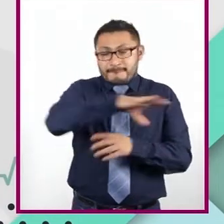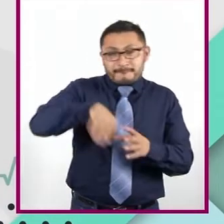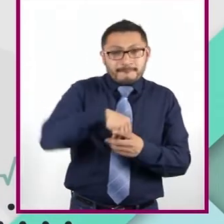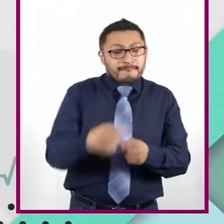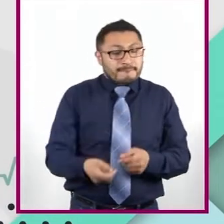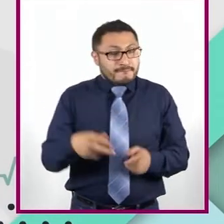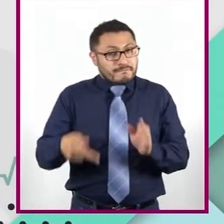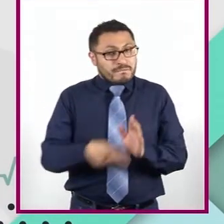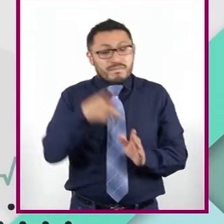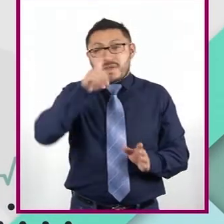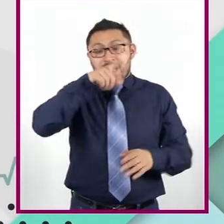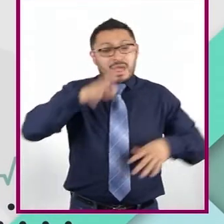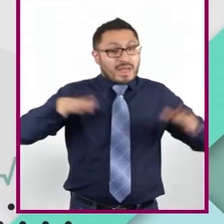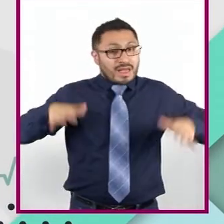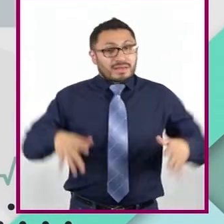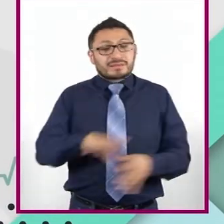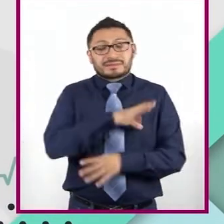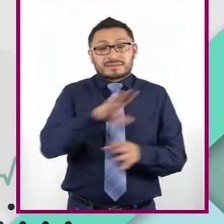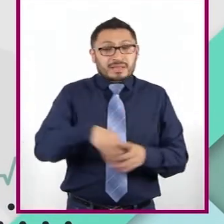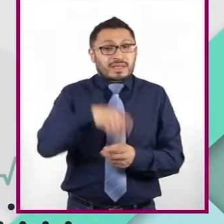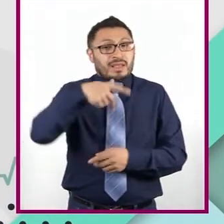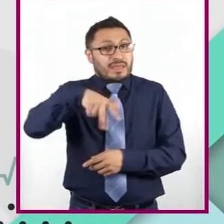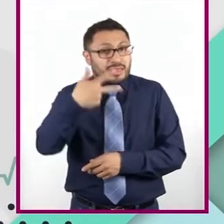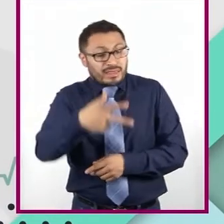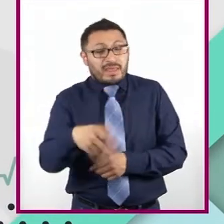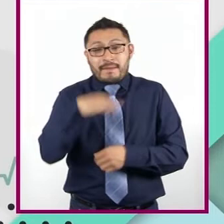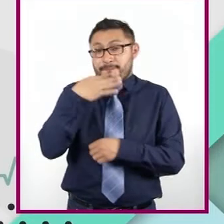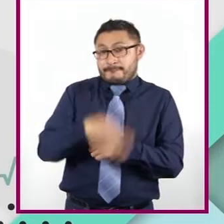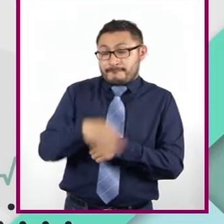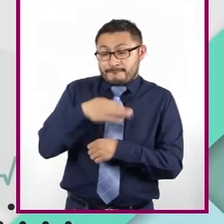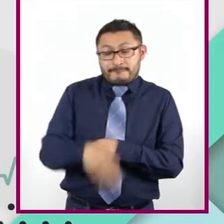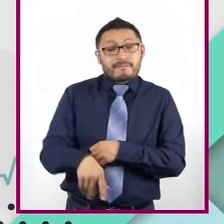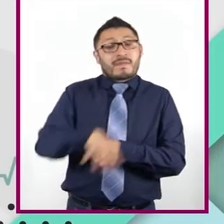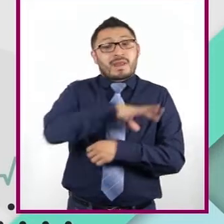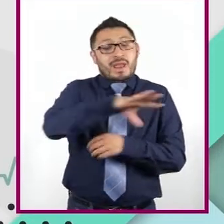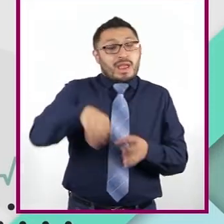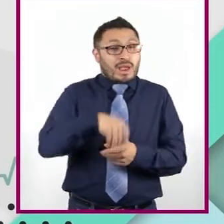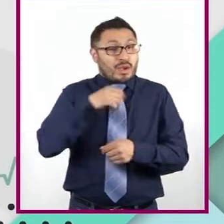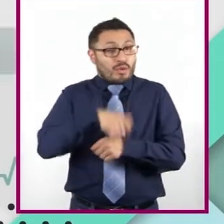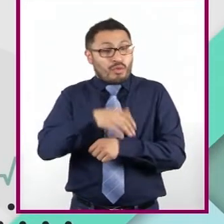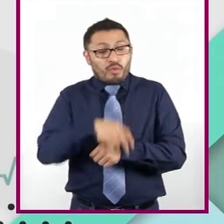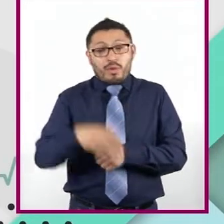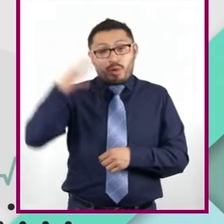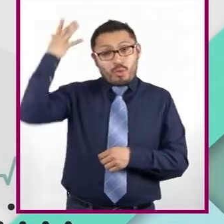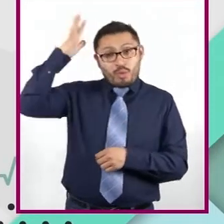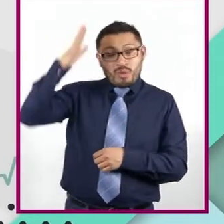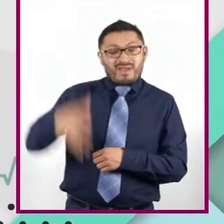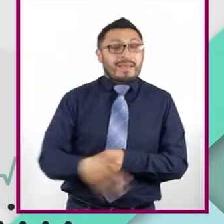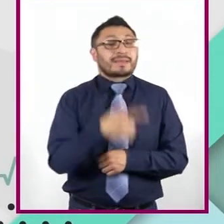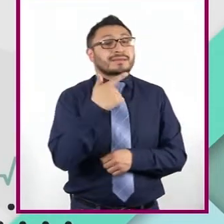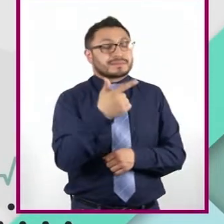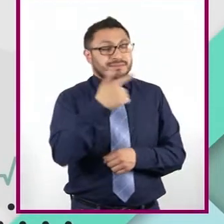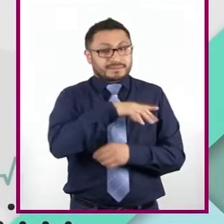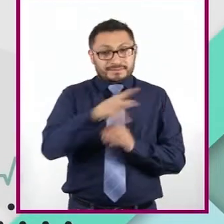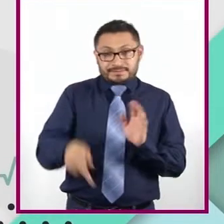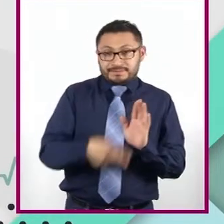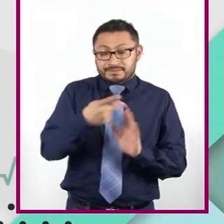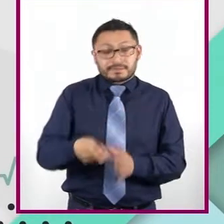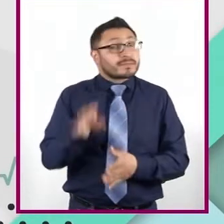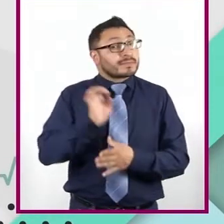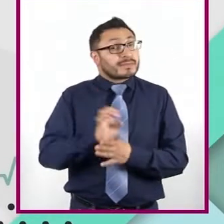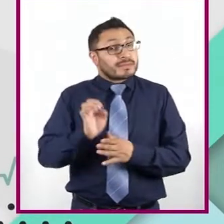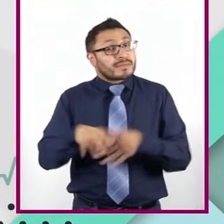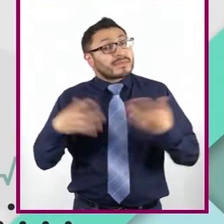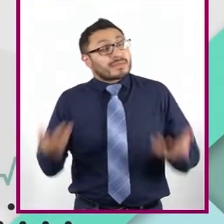veces que cayó águila es de 13, mientras que el número total de veces que cayó sol es de 7.